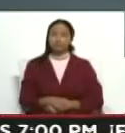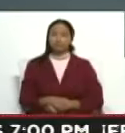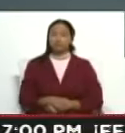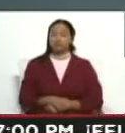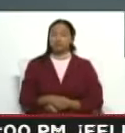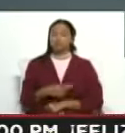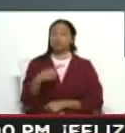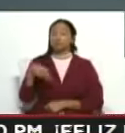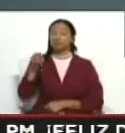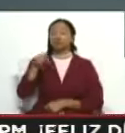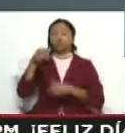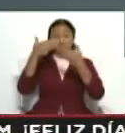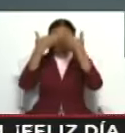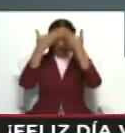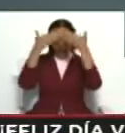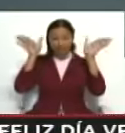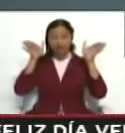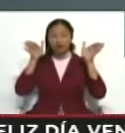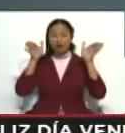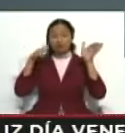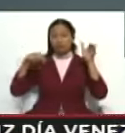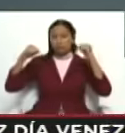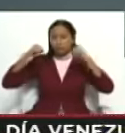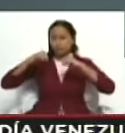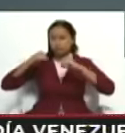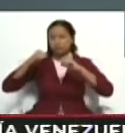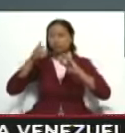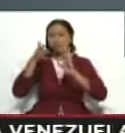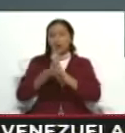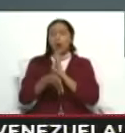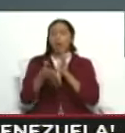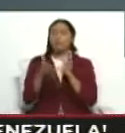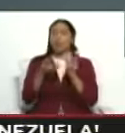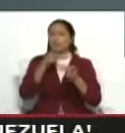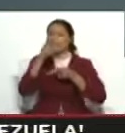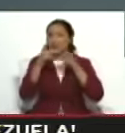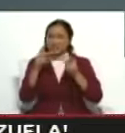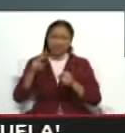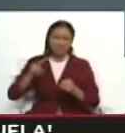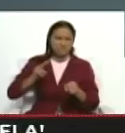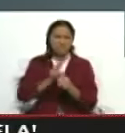conspiración política, violenta, apátrida,